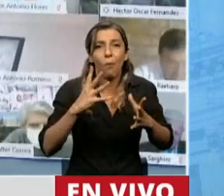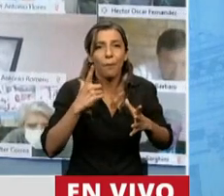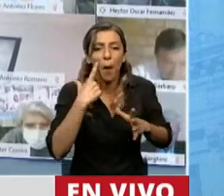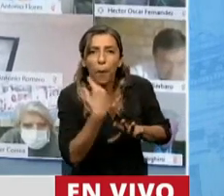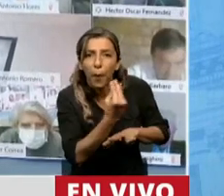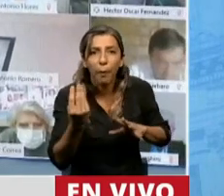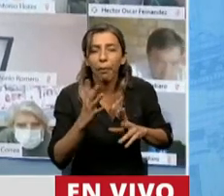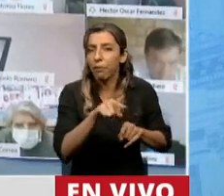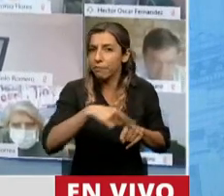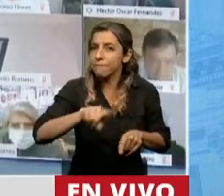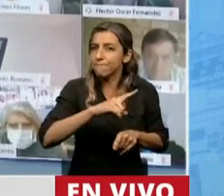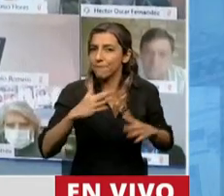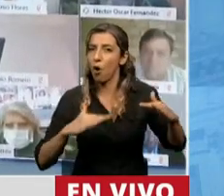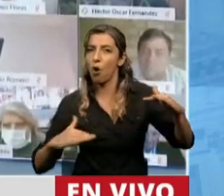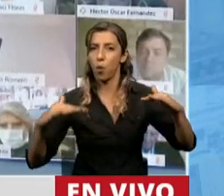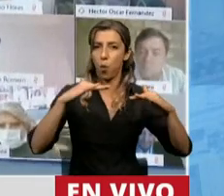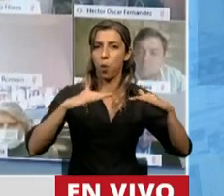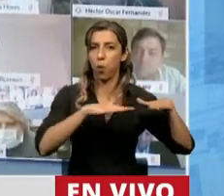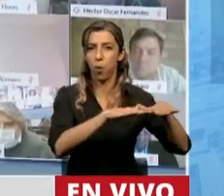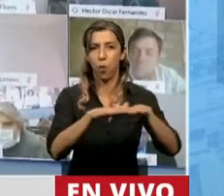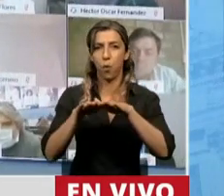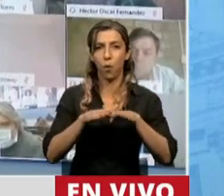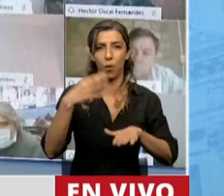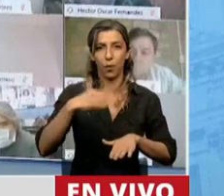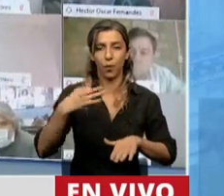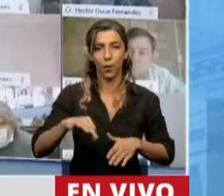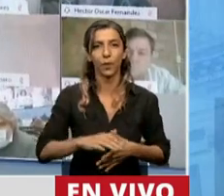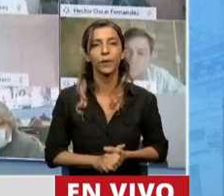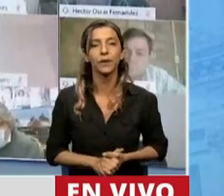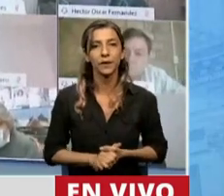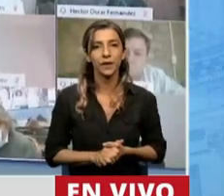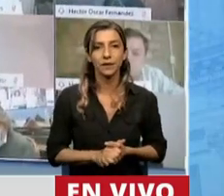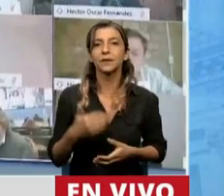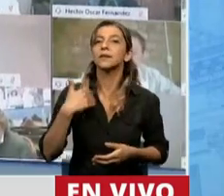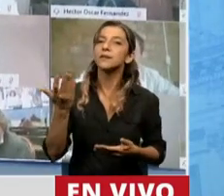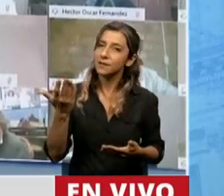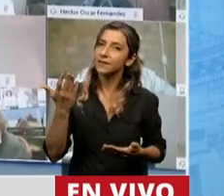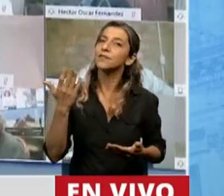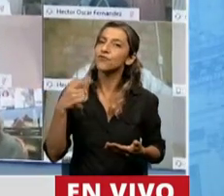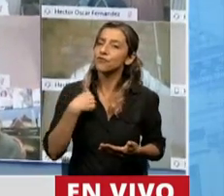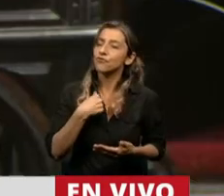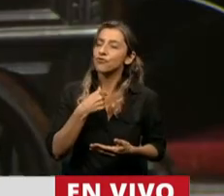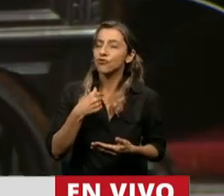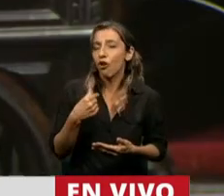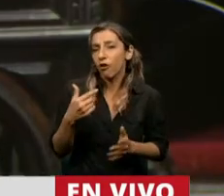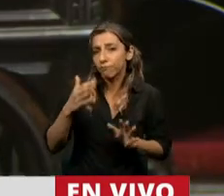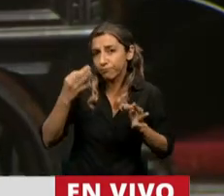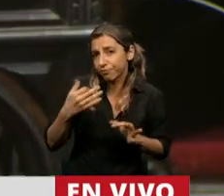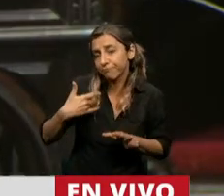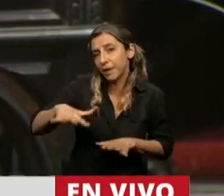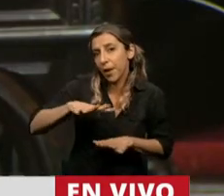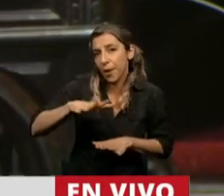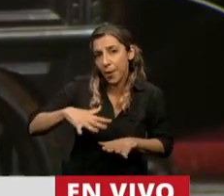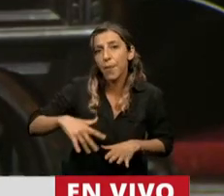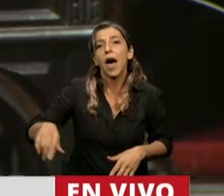comentarles, hoy estábamos viendo, es algo que la verdad que nos molesta bastante. Yo soy de una barriada de Lomas de Zamora, soy